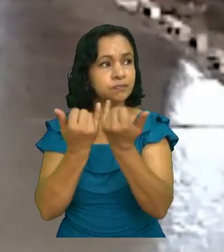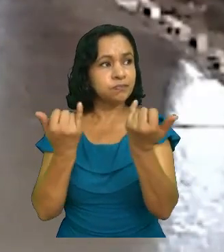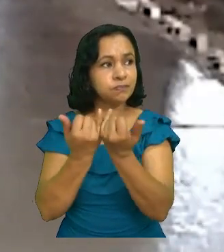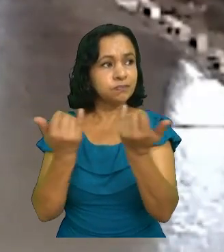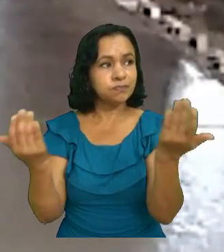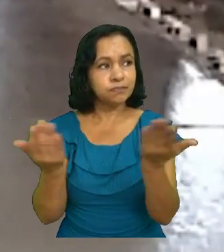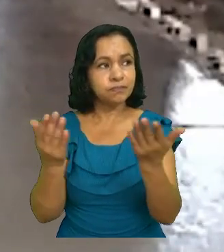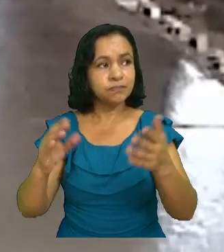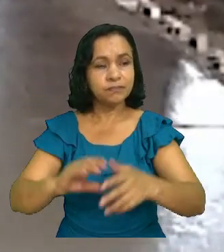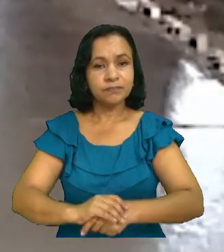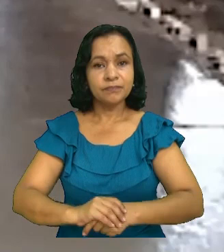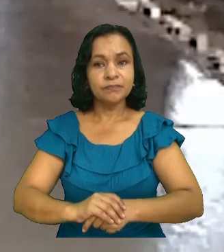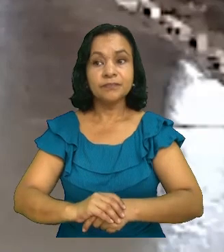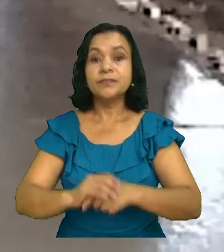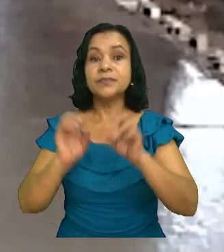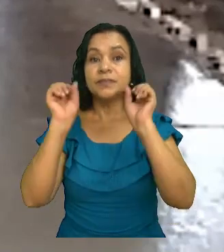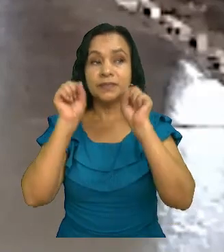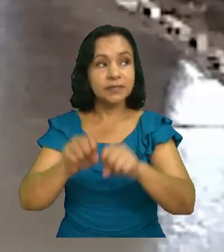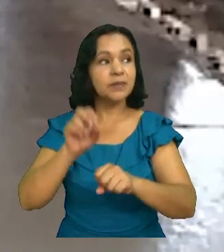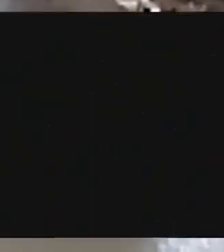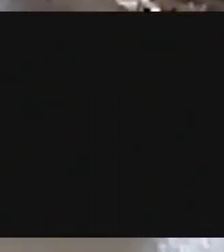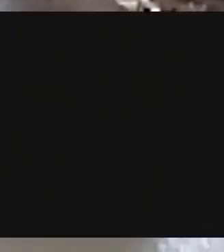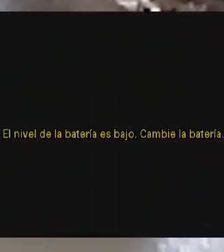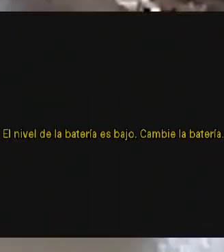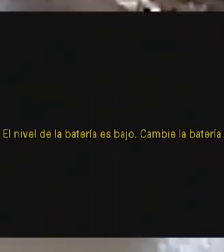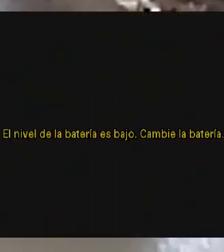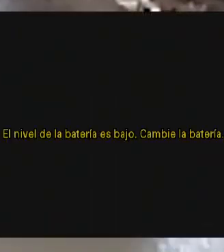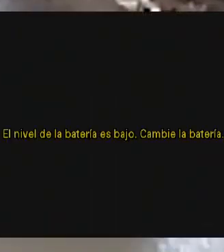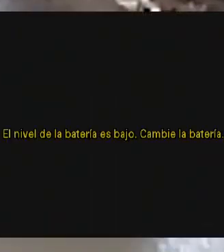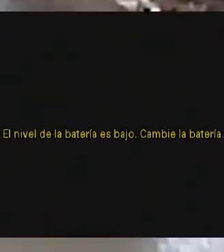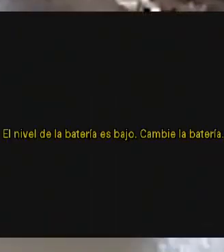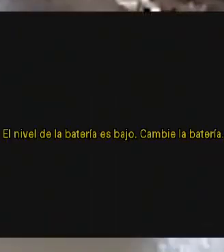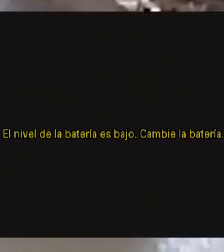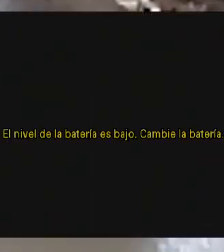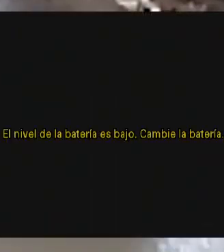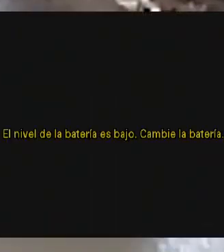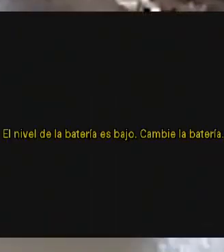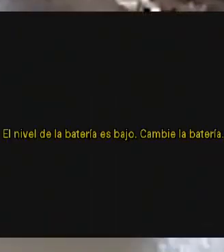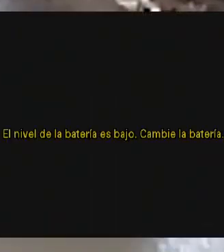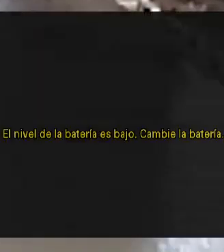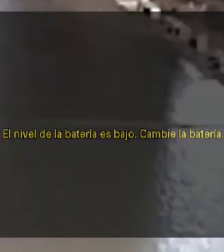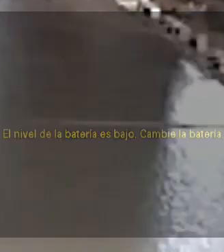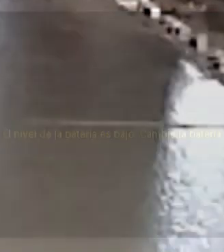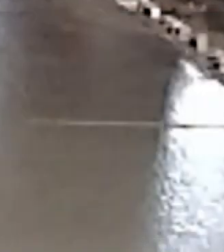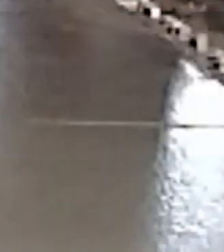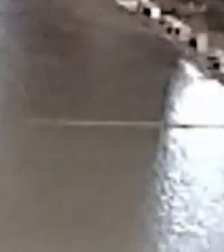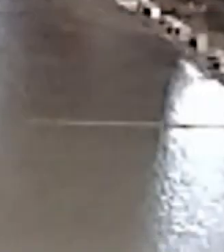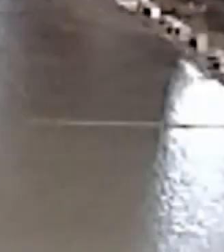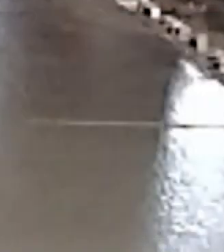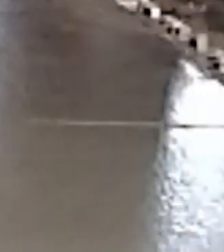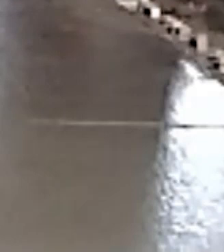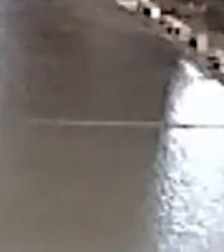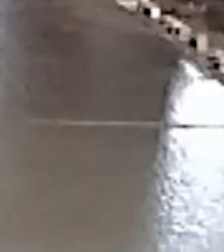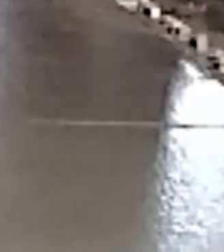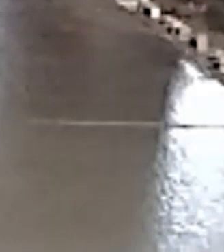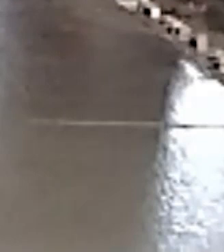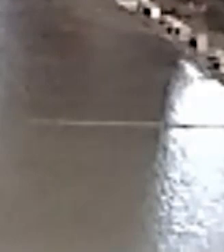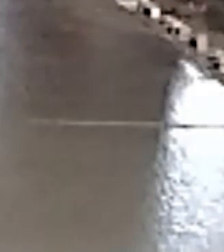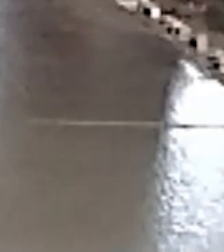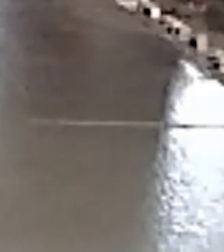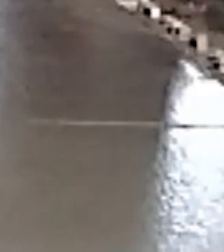ciudad. Entonces estamos logrando este bypass. Tengo que mencionar que